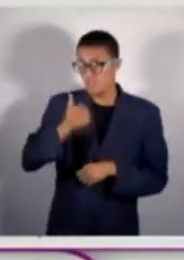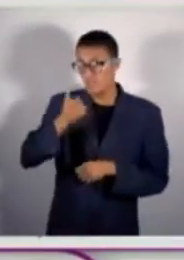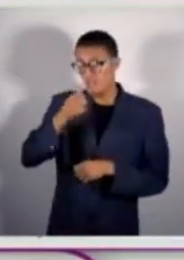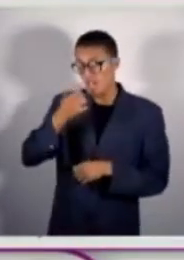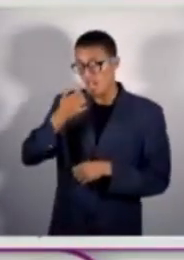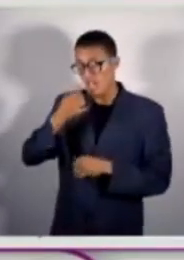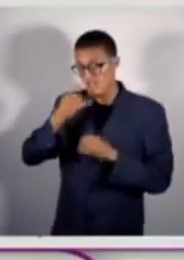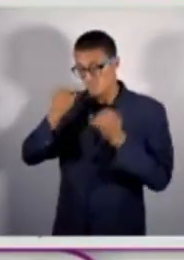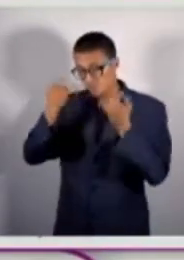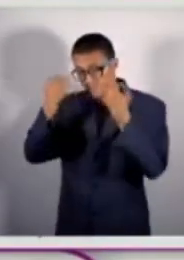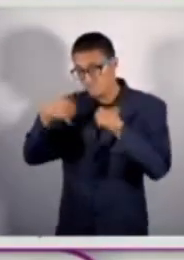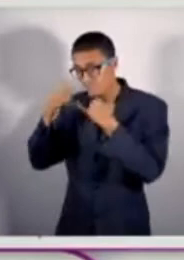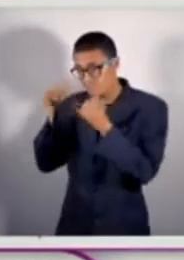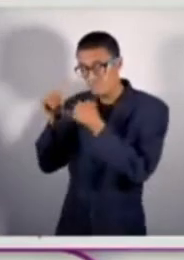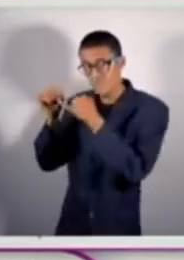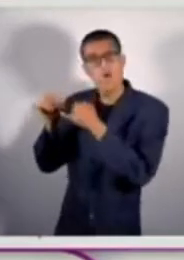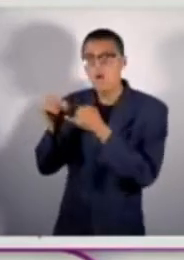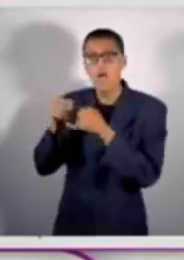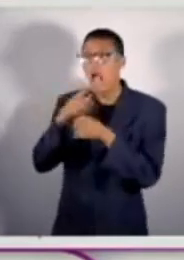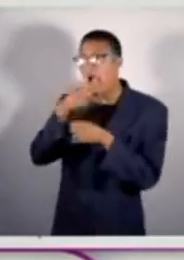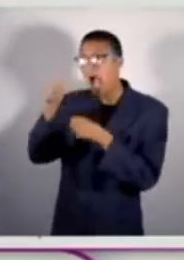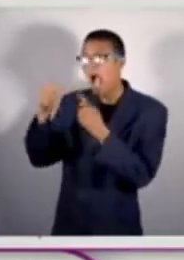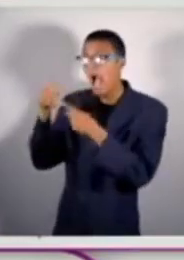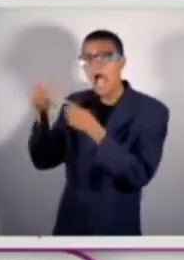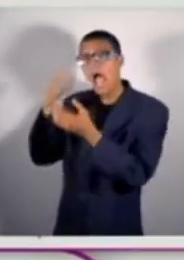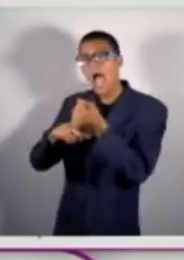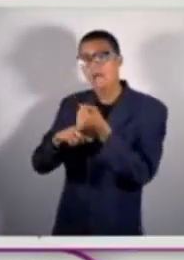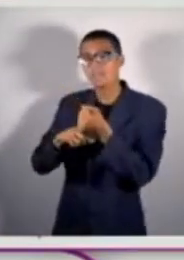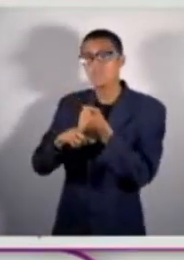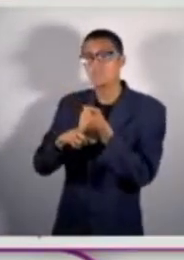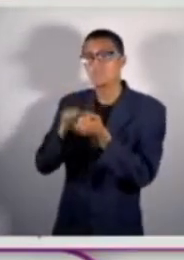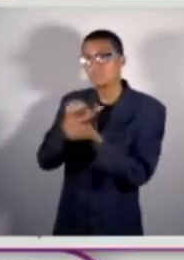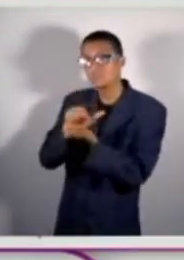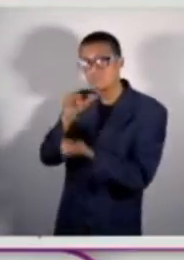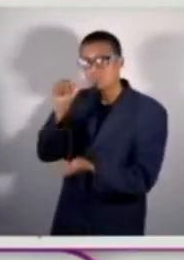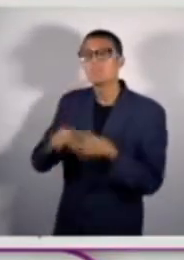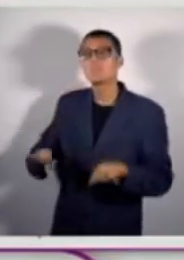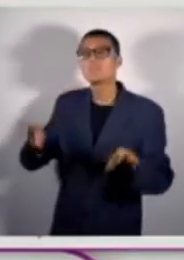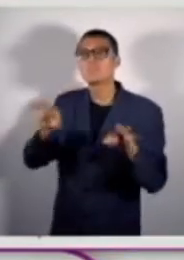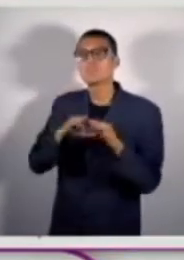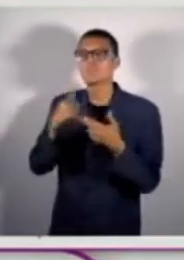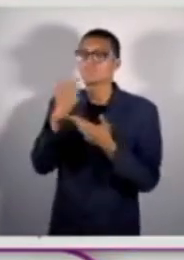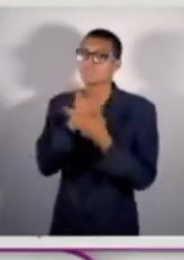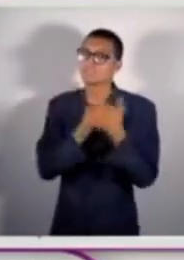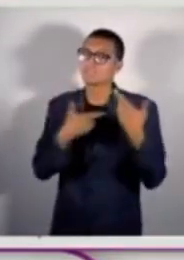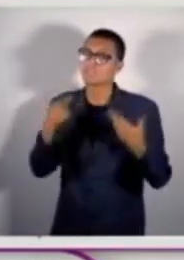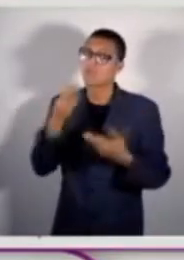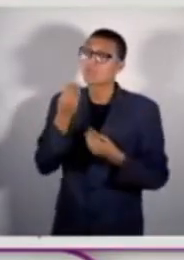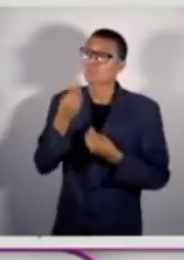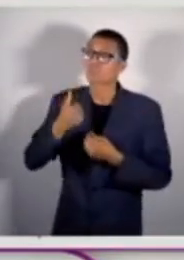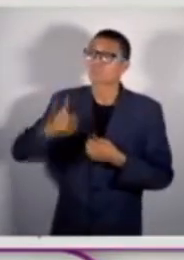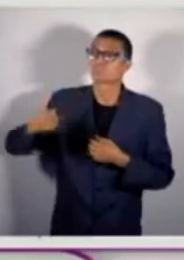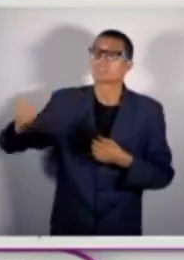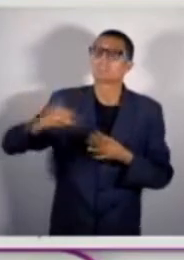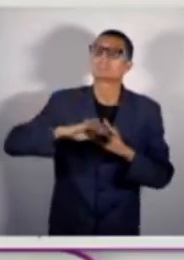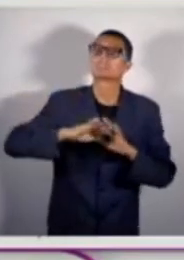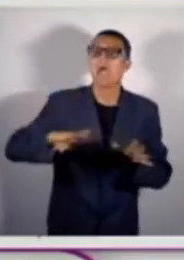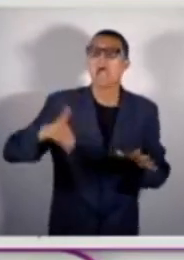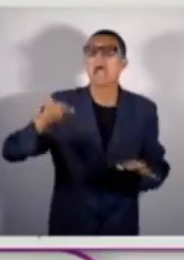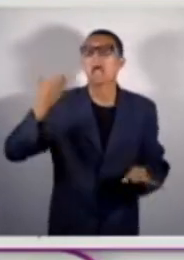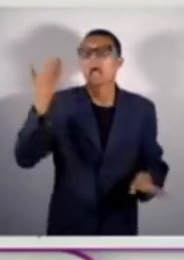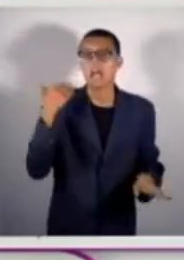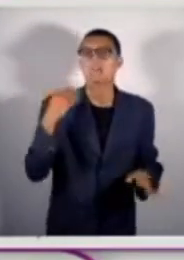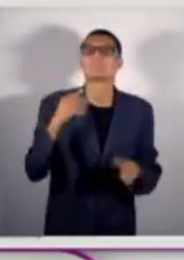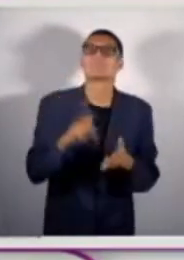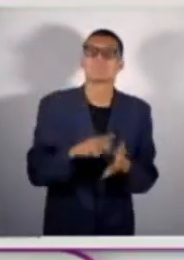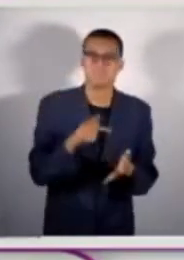sino a las personas que están en su planilla, que están detrás del proyecto. Es importante analizar que muchos de ellos ya han estado en puestos públicos,